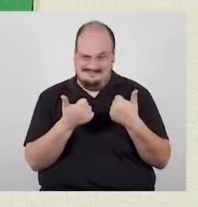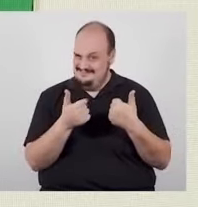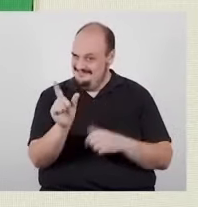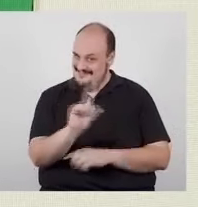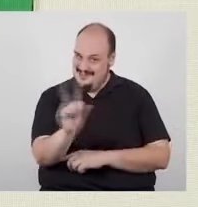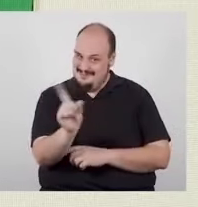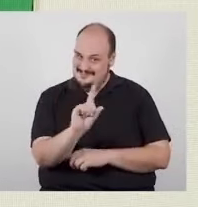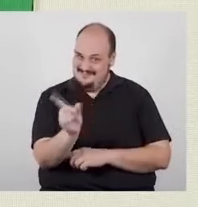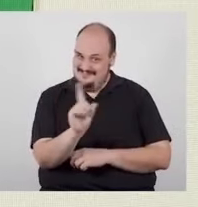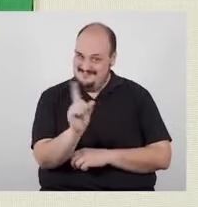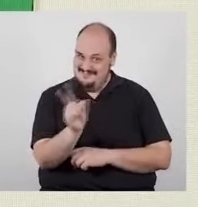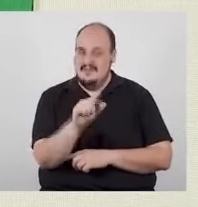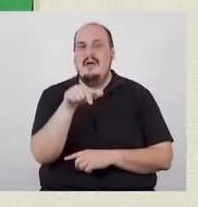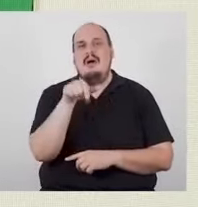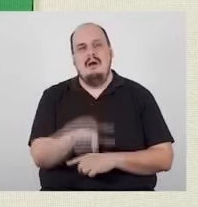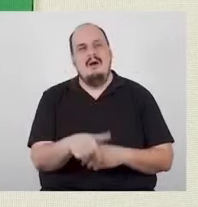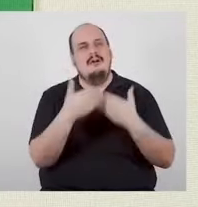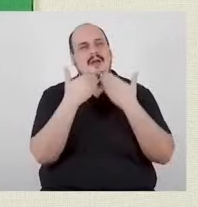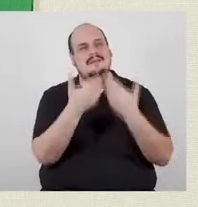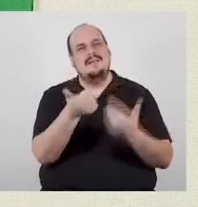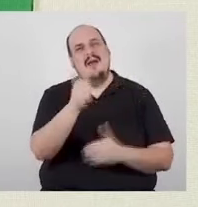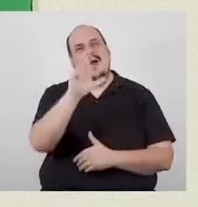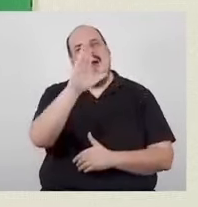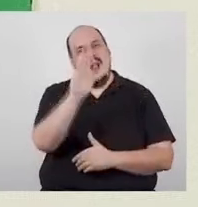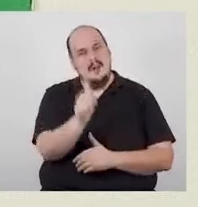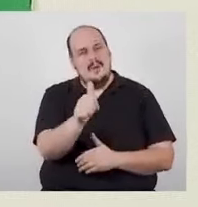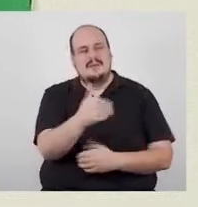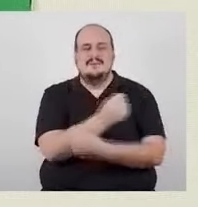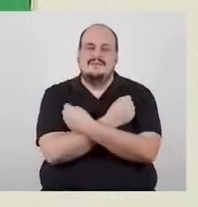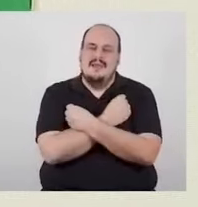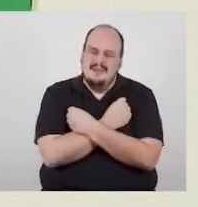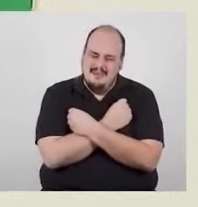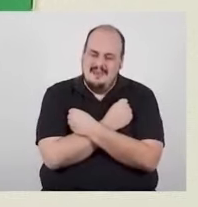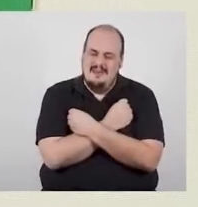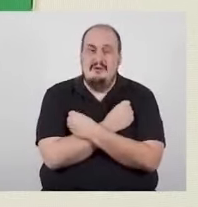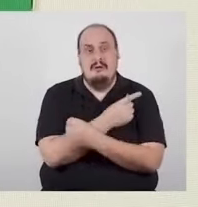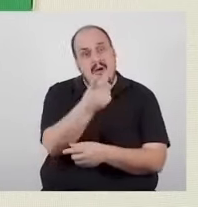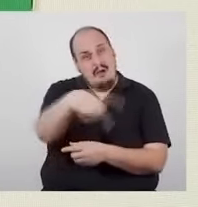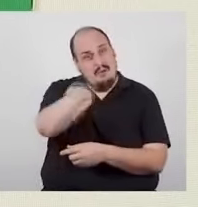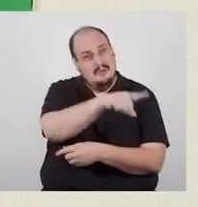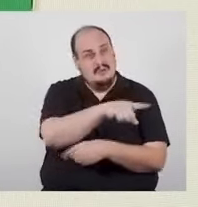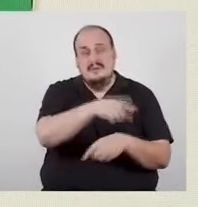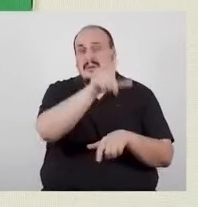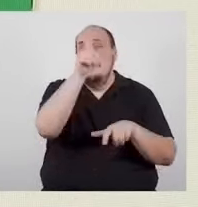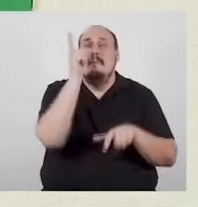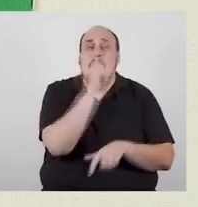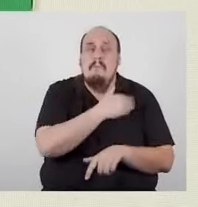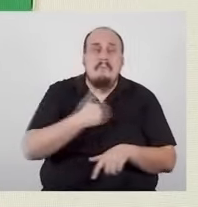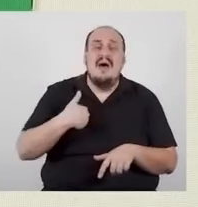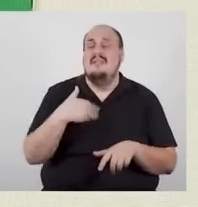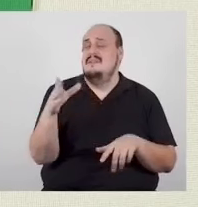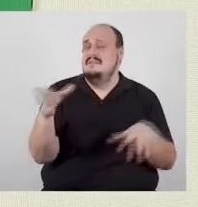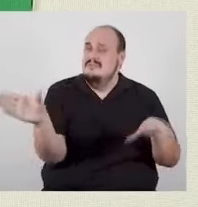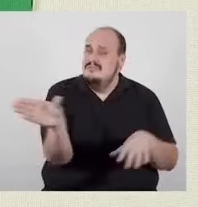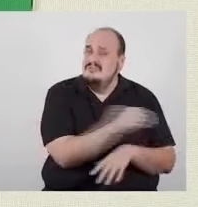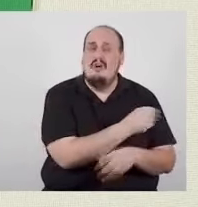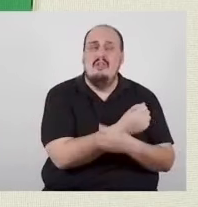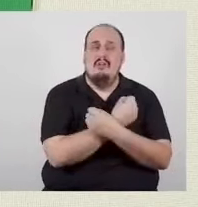Vamos, y agradezco enormemente, Albita, te quiero, los, y las quiero, a todos los padres y las madres que